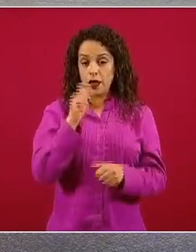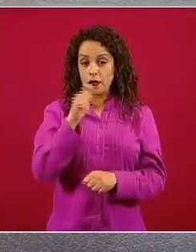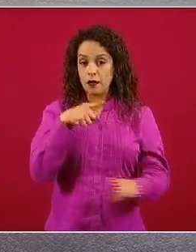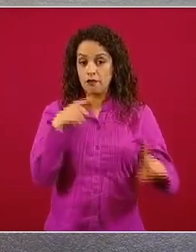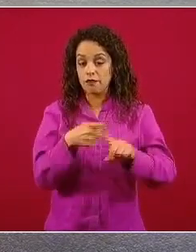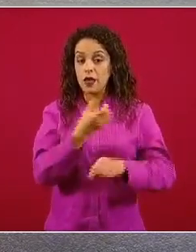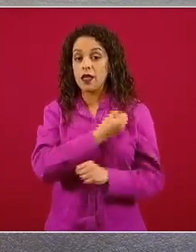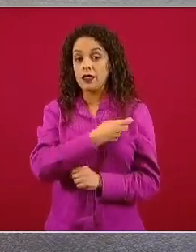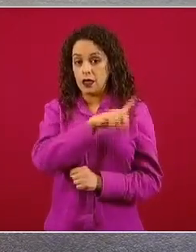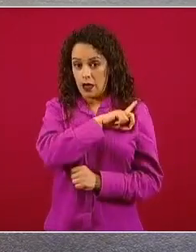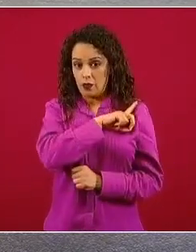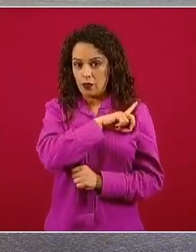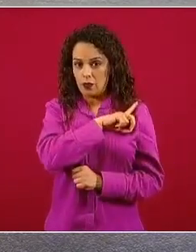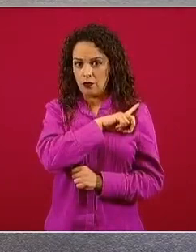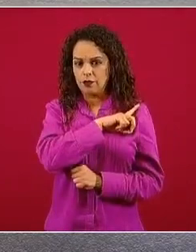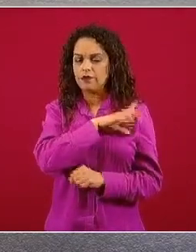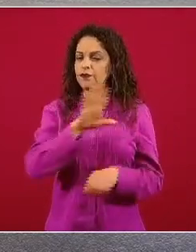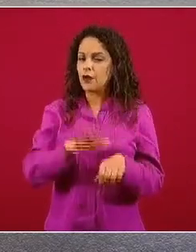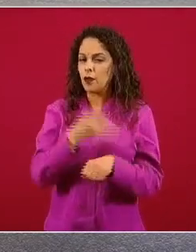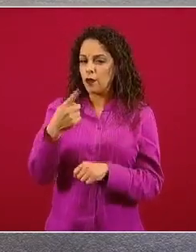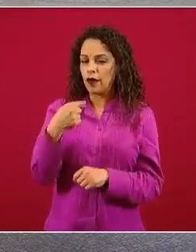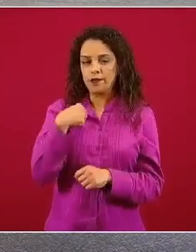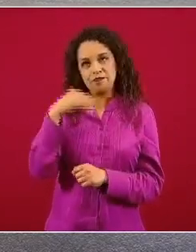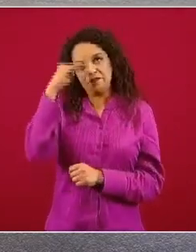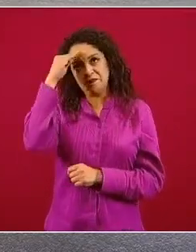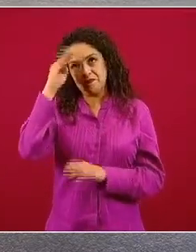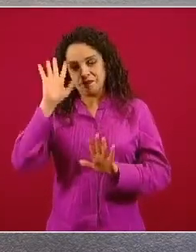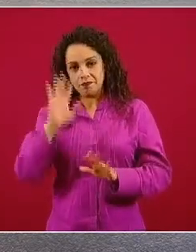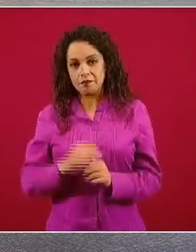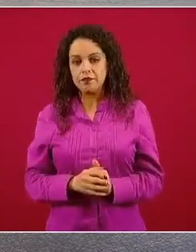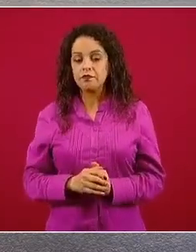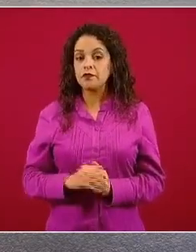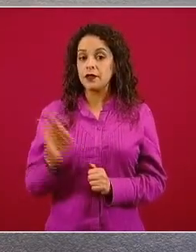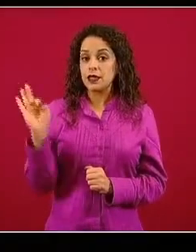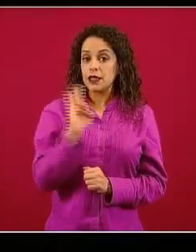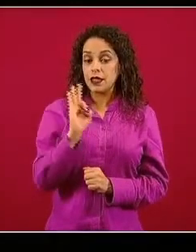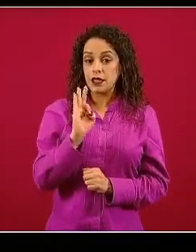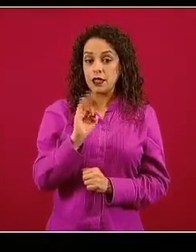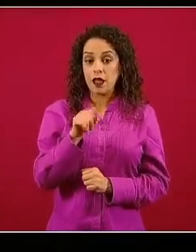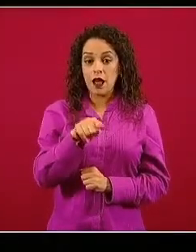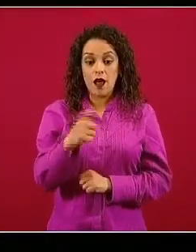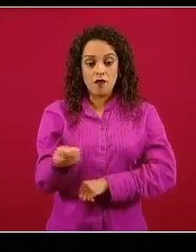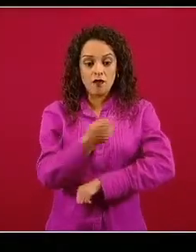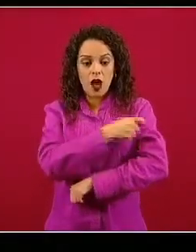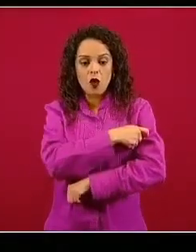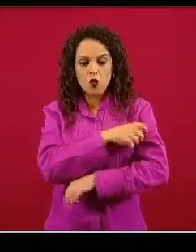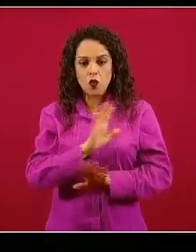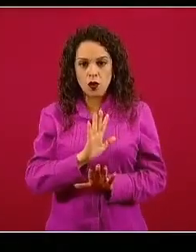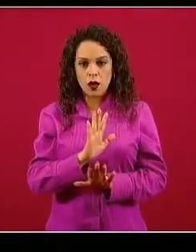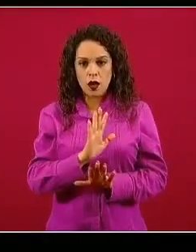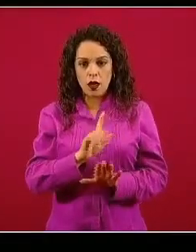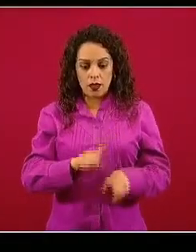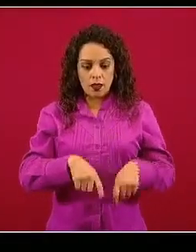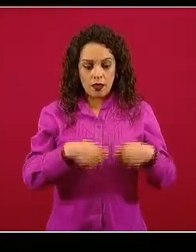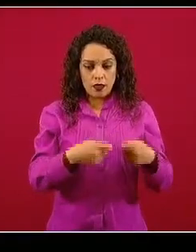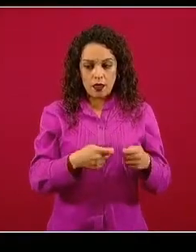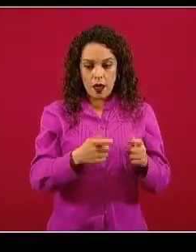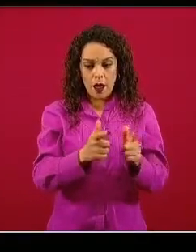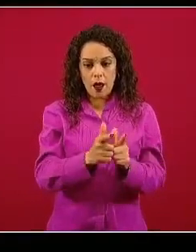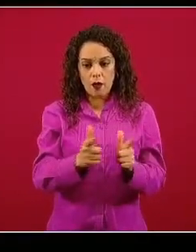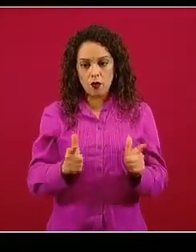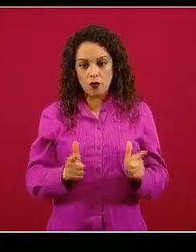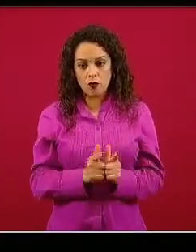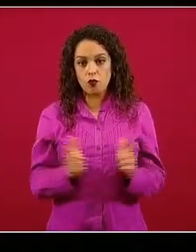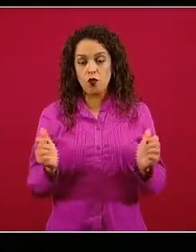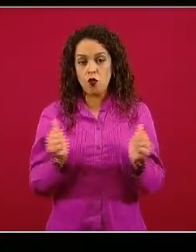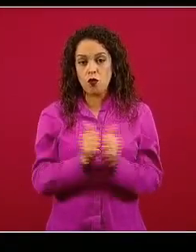porque una de las cosas que puede pasar con la vacuna es que aunque se dedique, digamos, a grupos con comorbilidades y